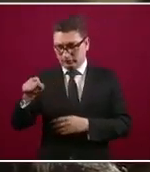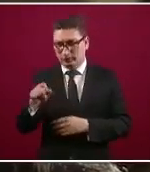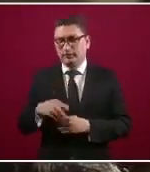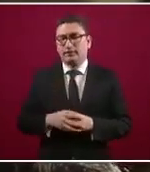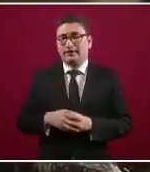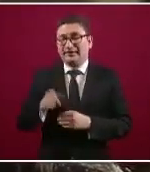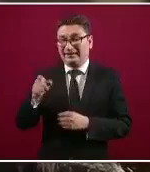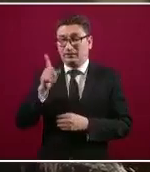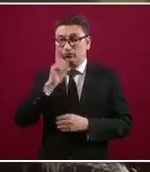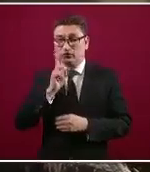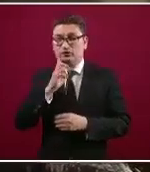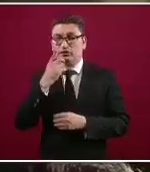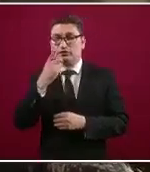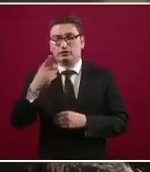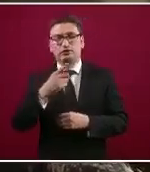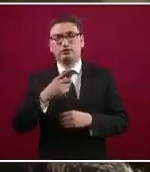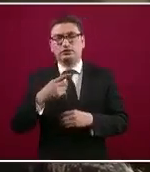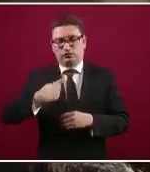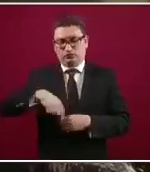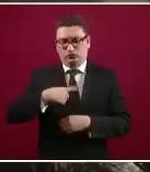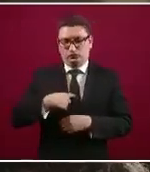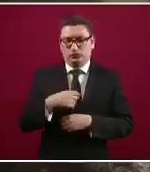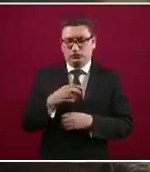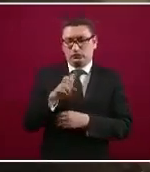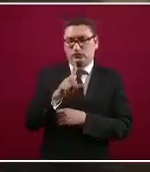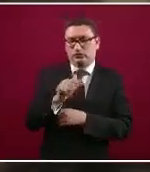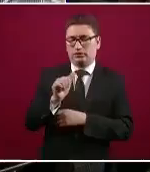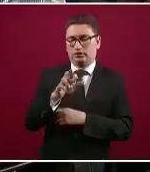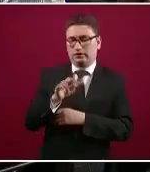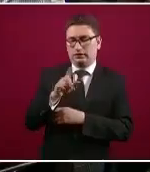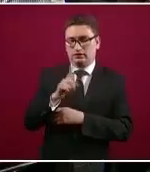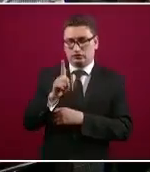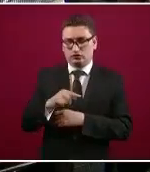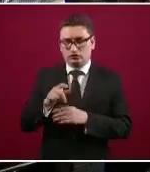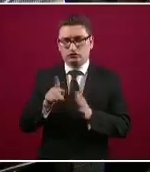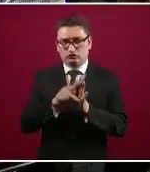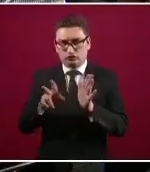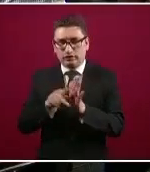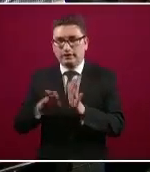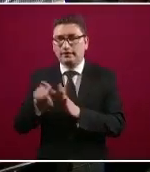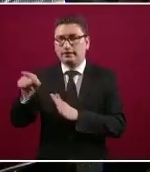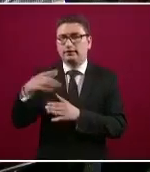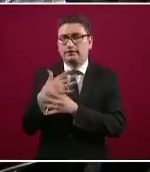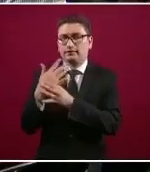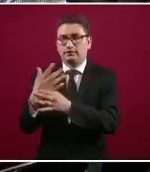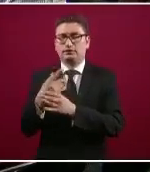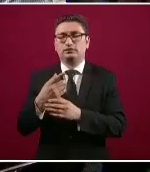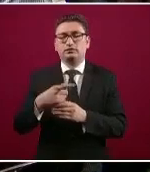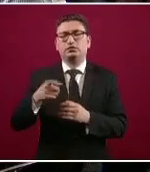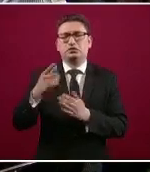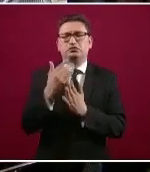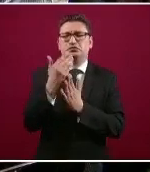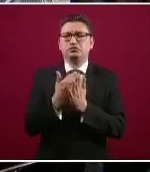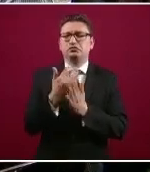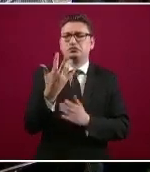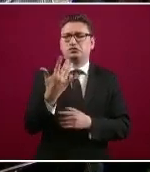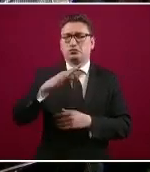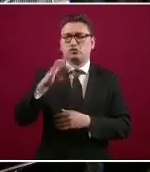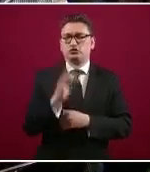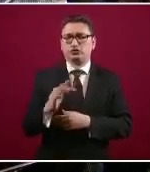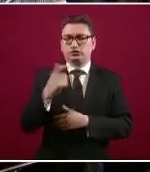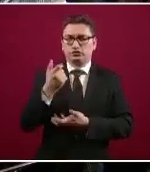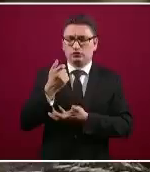y platicó con La Razón, nos informa que ella está en toda la disposición de reducir al 50%